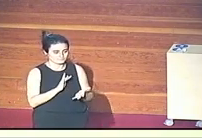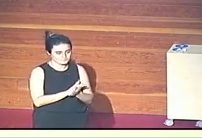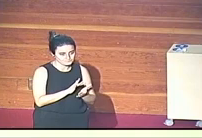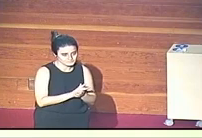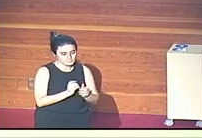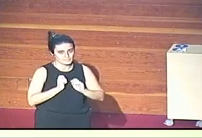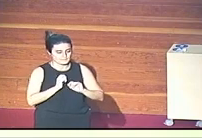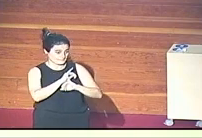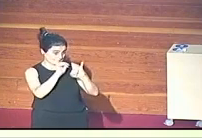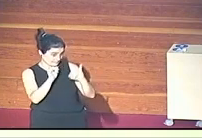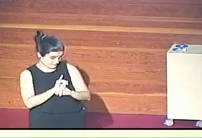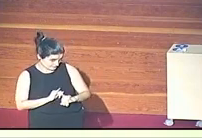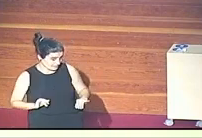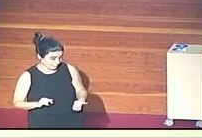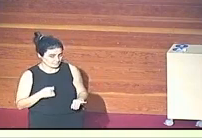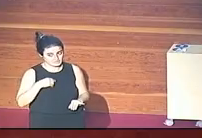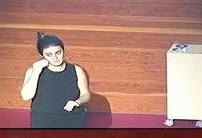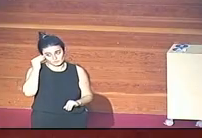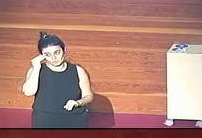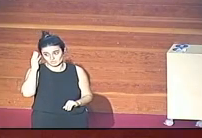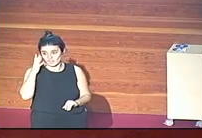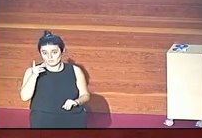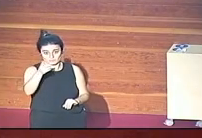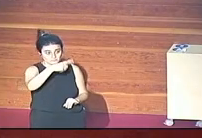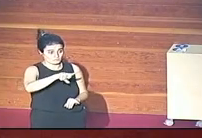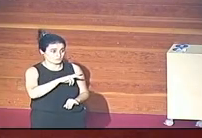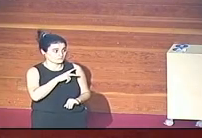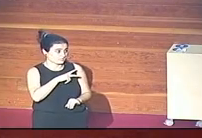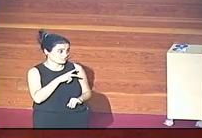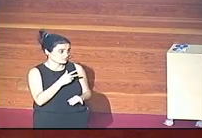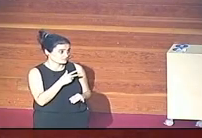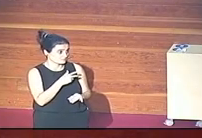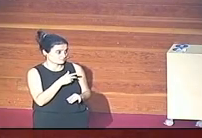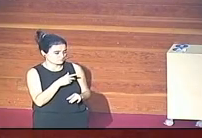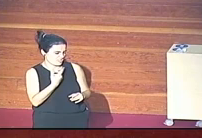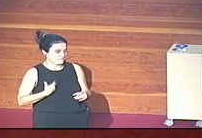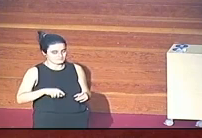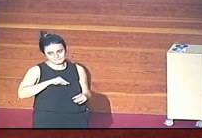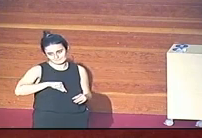no seguramente muchos de ustedes lo habrán sentido